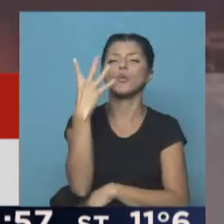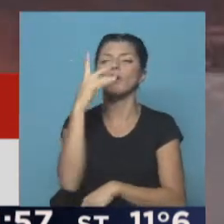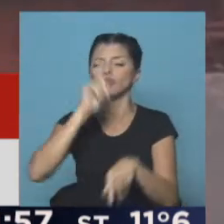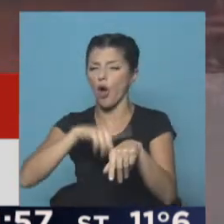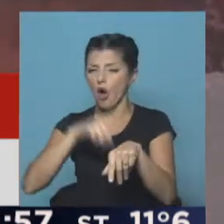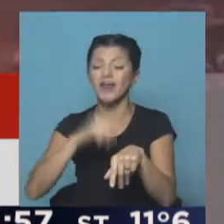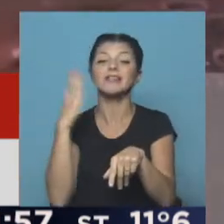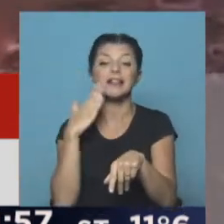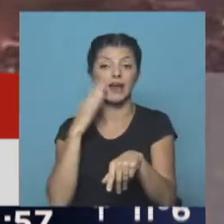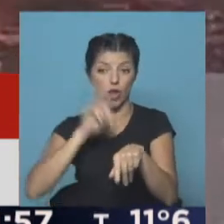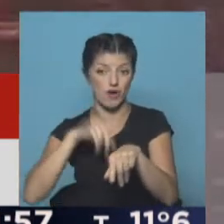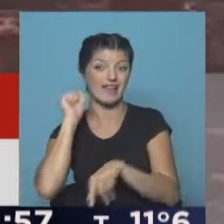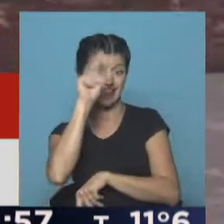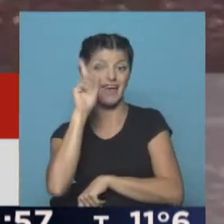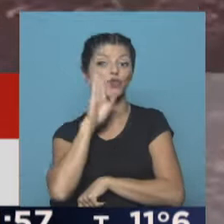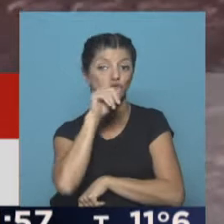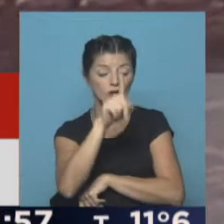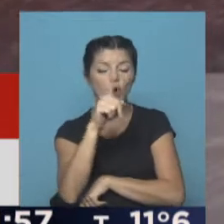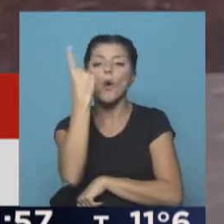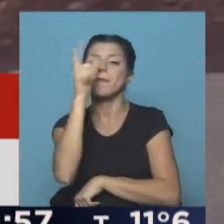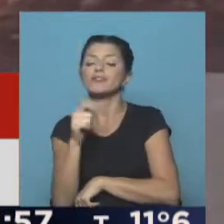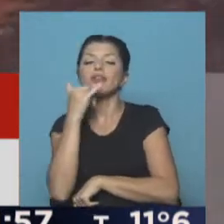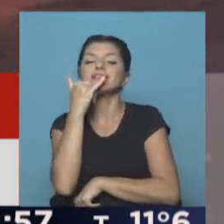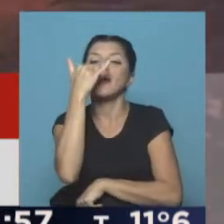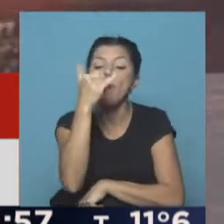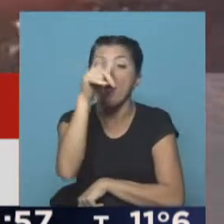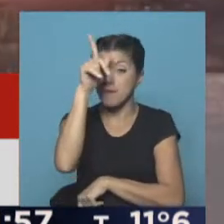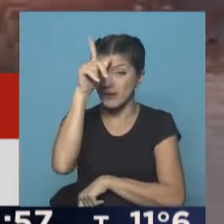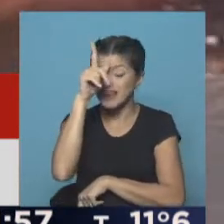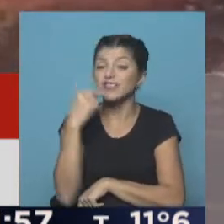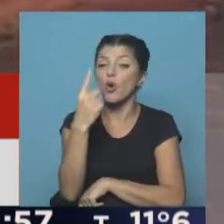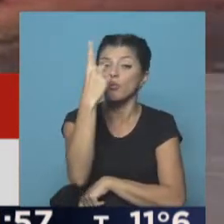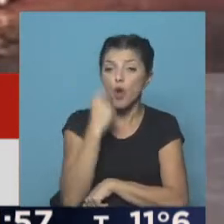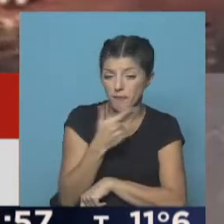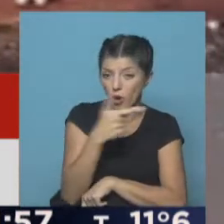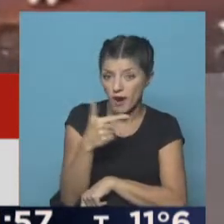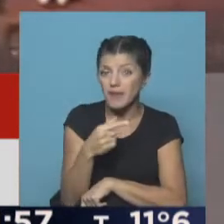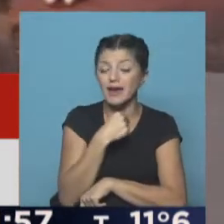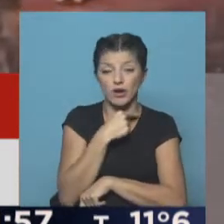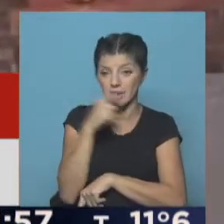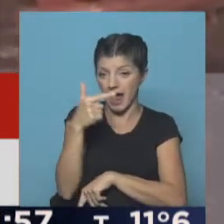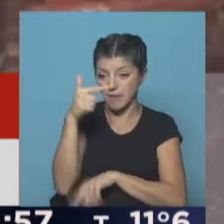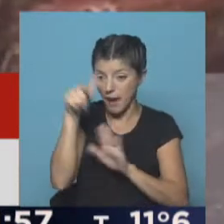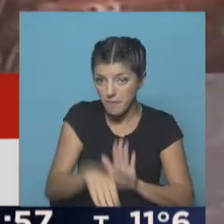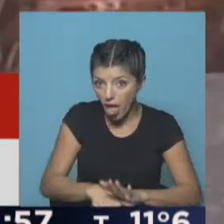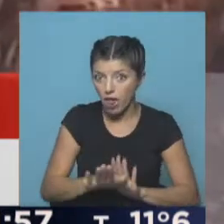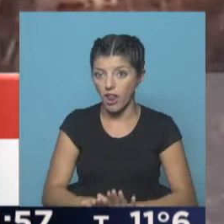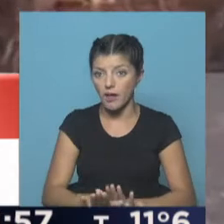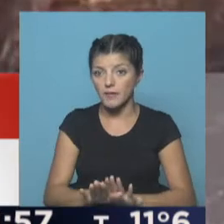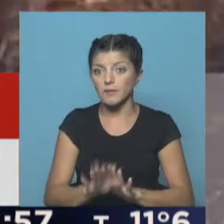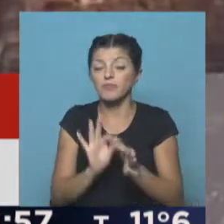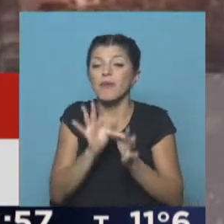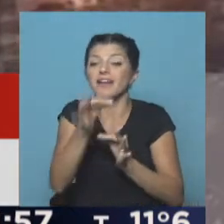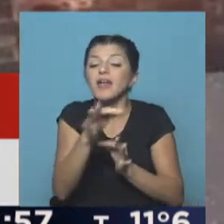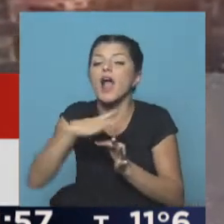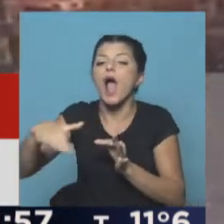hora de los Estados Unidos, llamaron y reportaron a la policía que había un hombre armado que no quería bajar el arma y que estaba en las inmediaciones de la